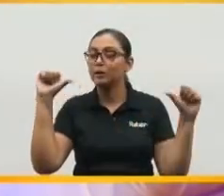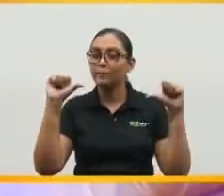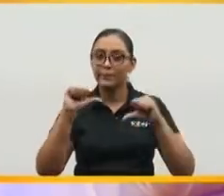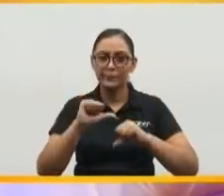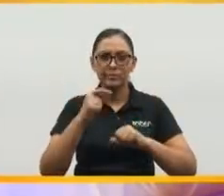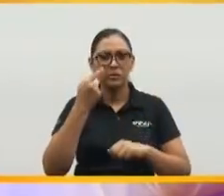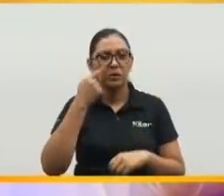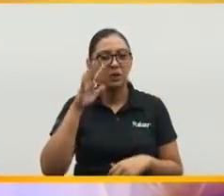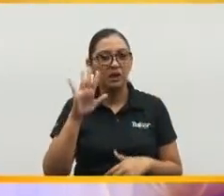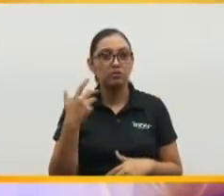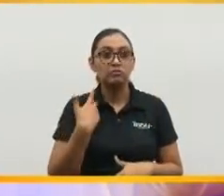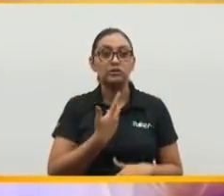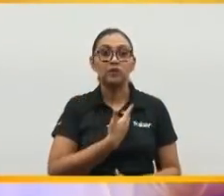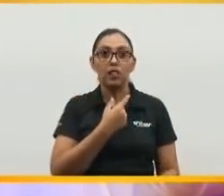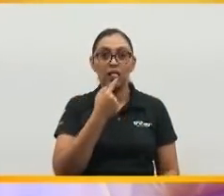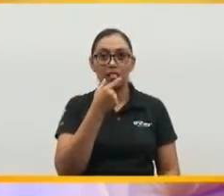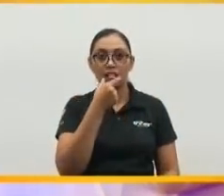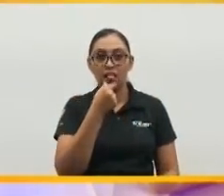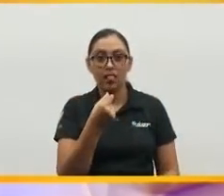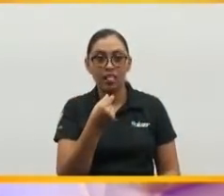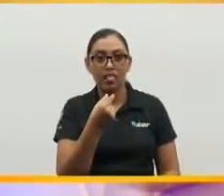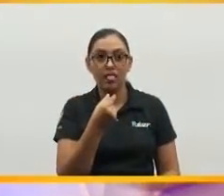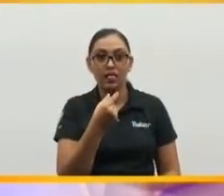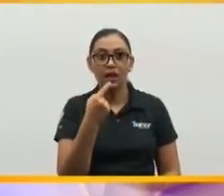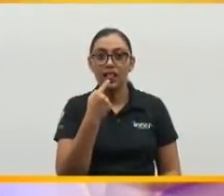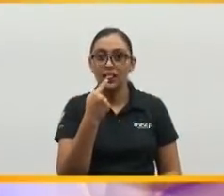demonio que andamos en la boca, que se llama lengua.